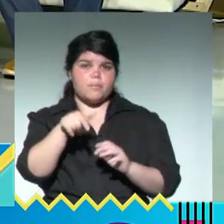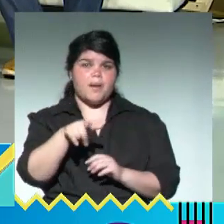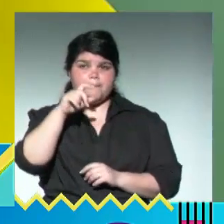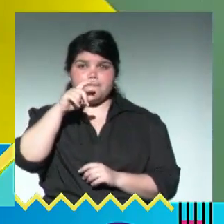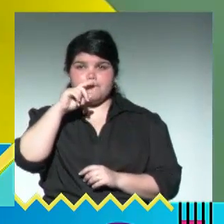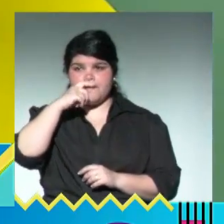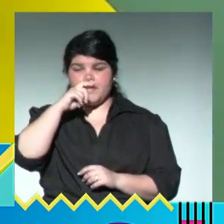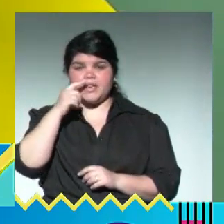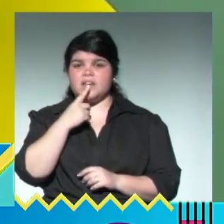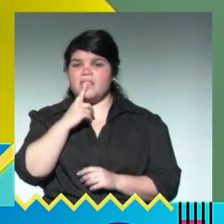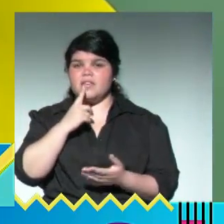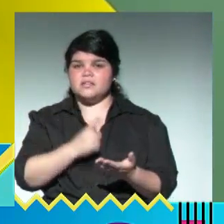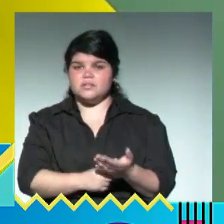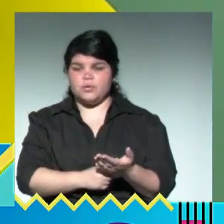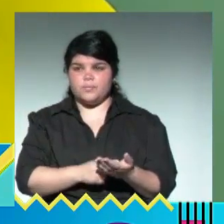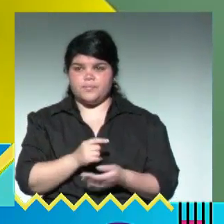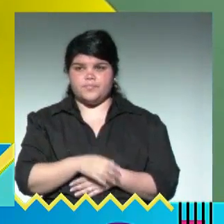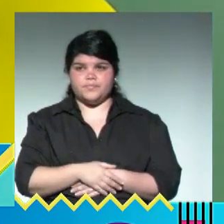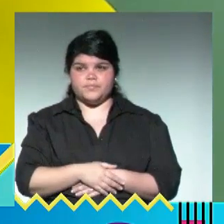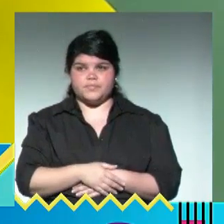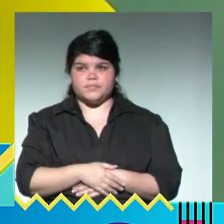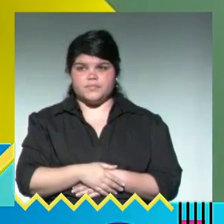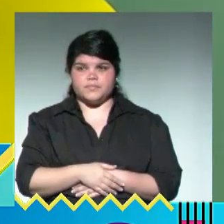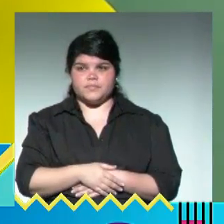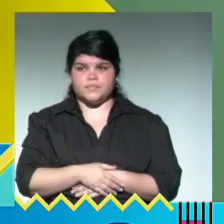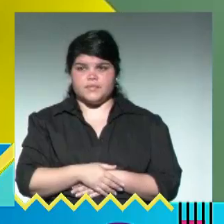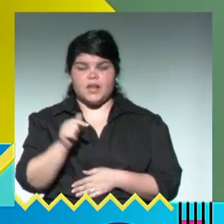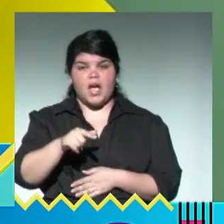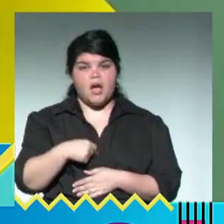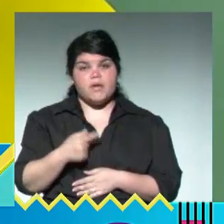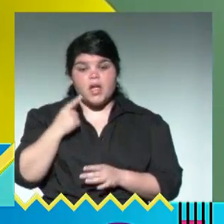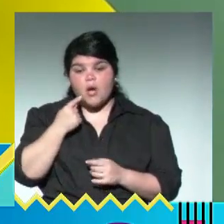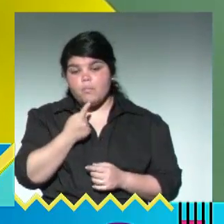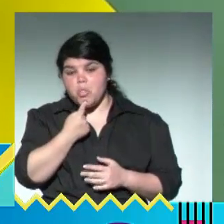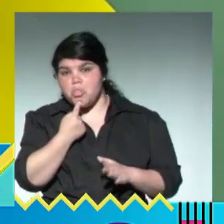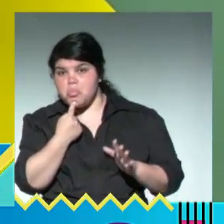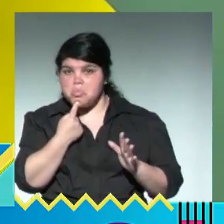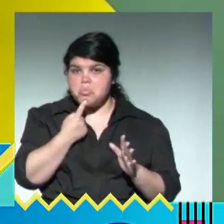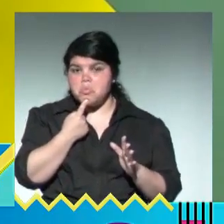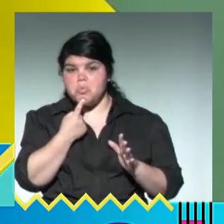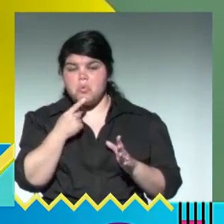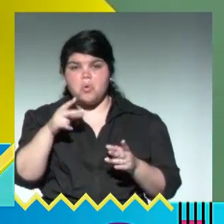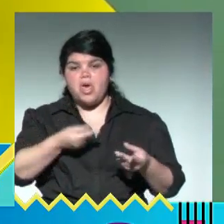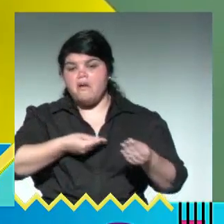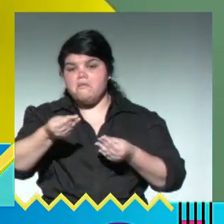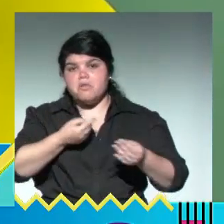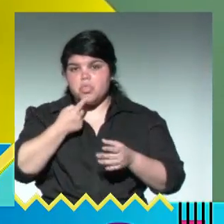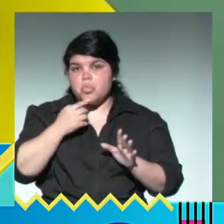¿sí? Que es llevar a la especulación financiera, generándole grandes